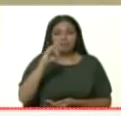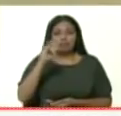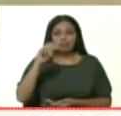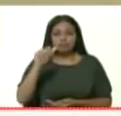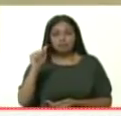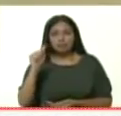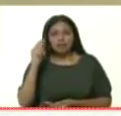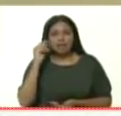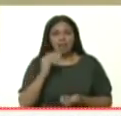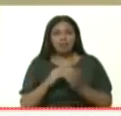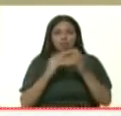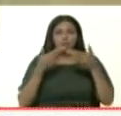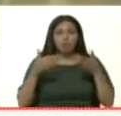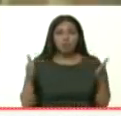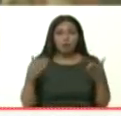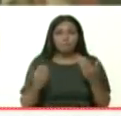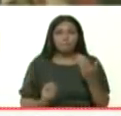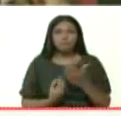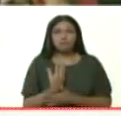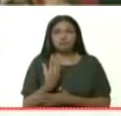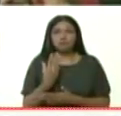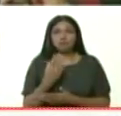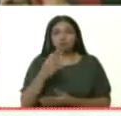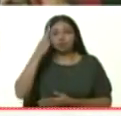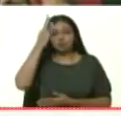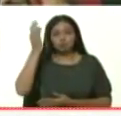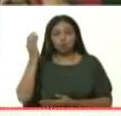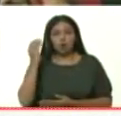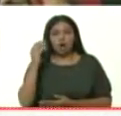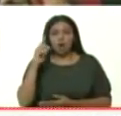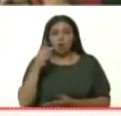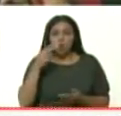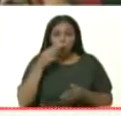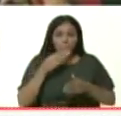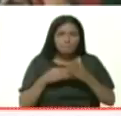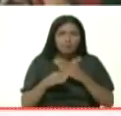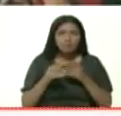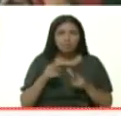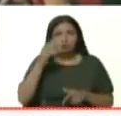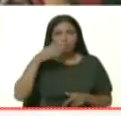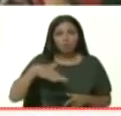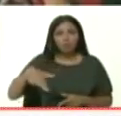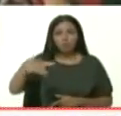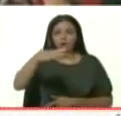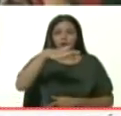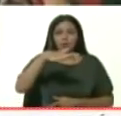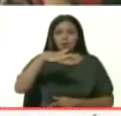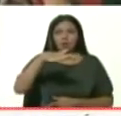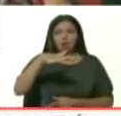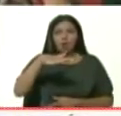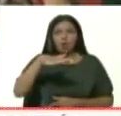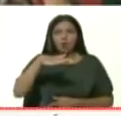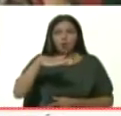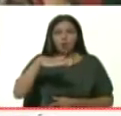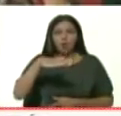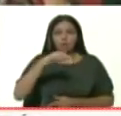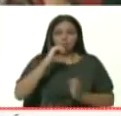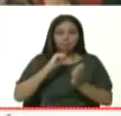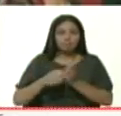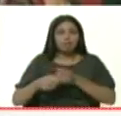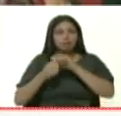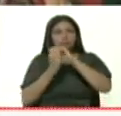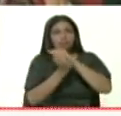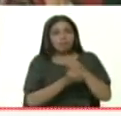popular, surgió como concejal por allá, humildemente, en un pueblo del Delta de la Macuro.